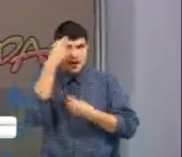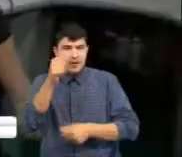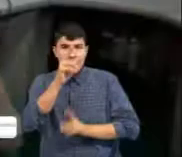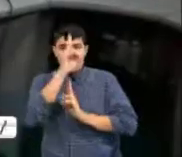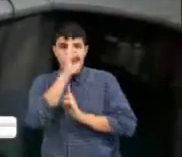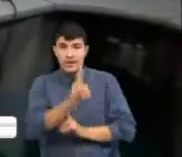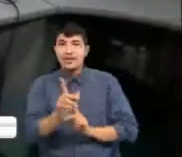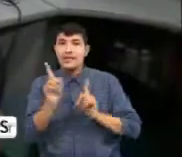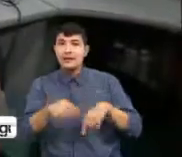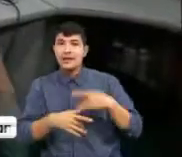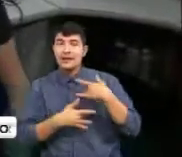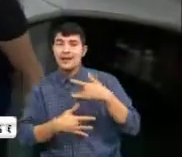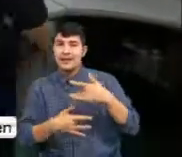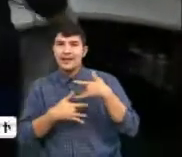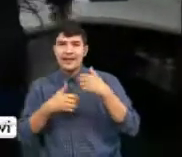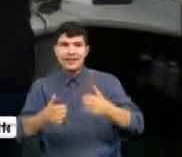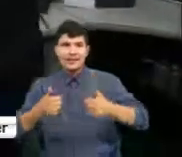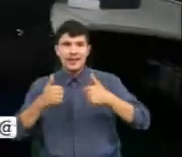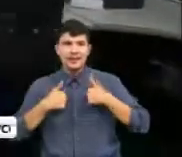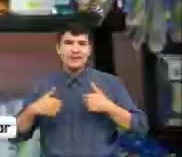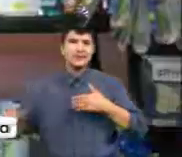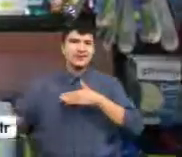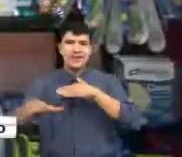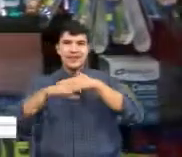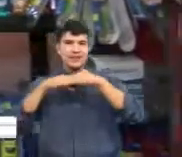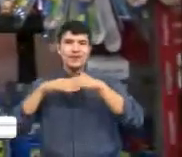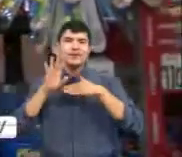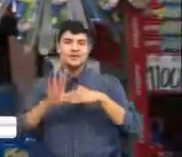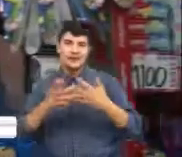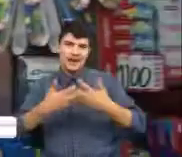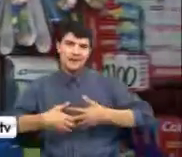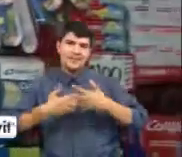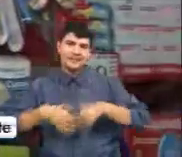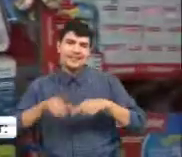y la solidaridad en beneficio particular de la empresa y de la comunidad cucuteña.